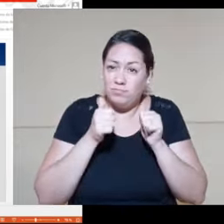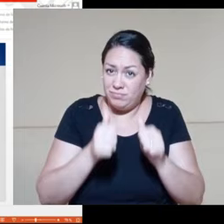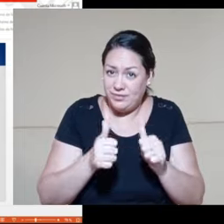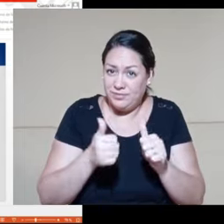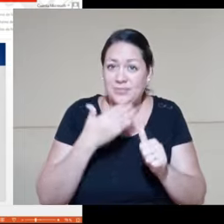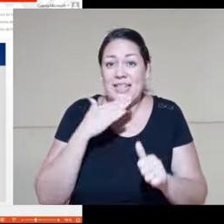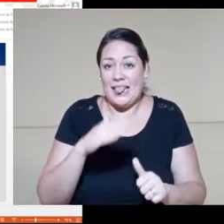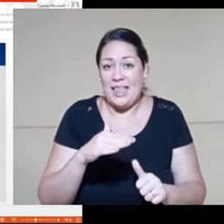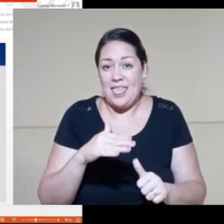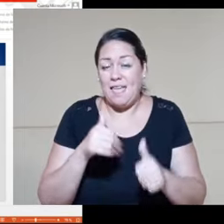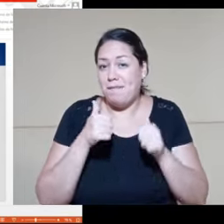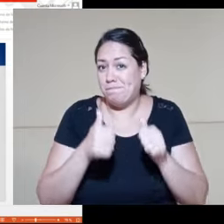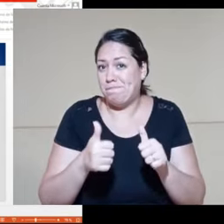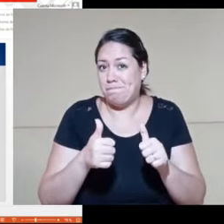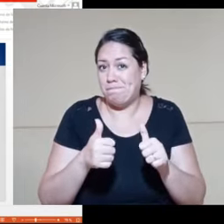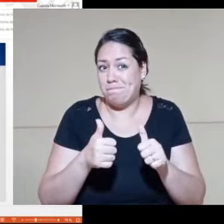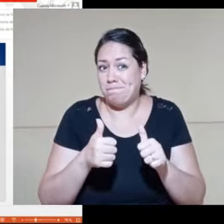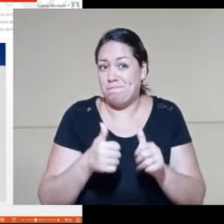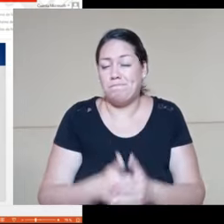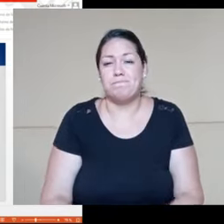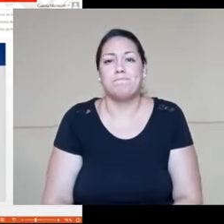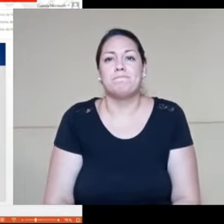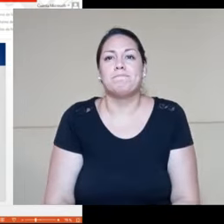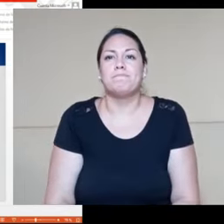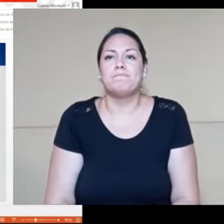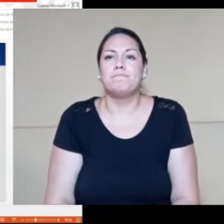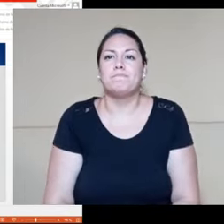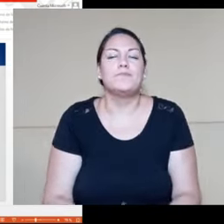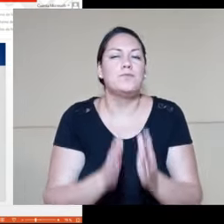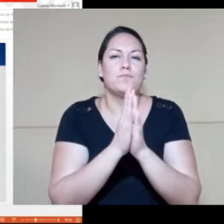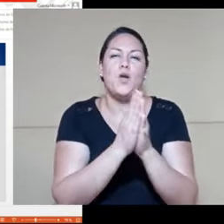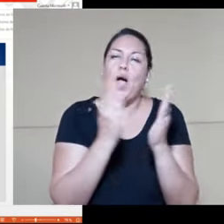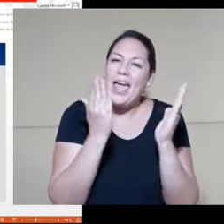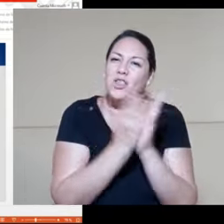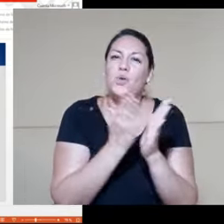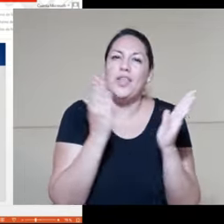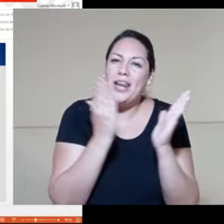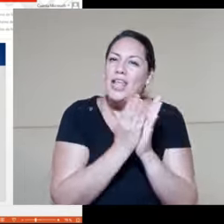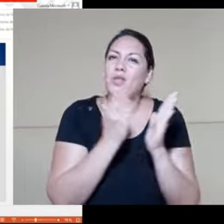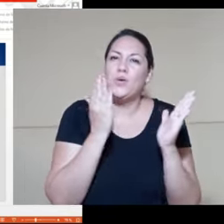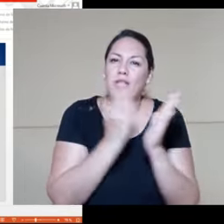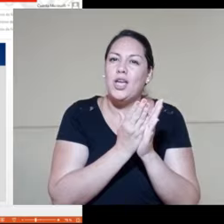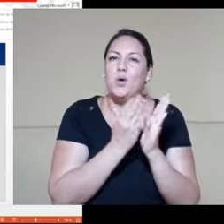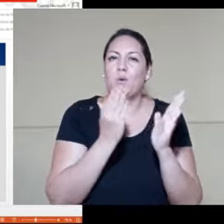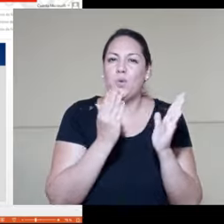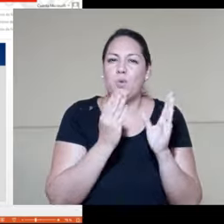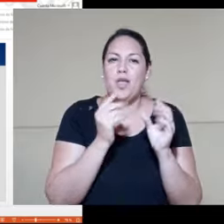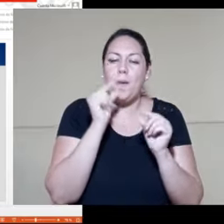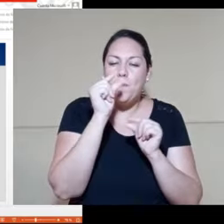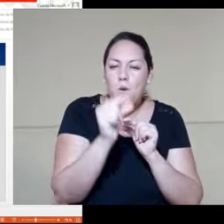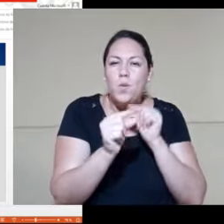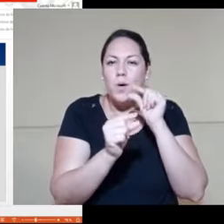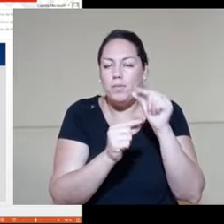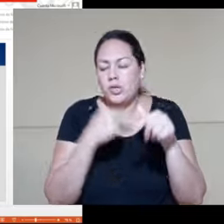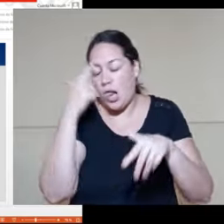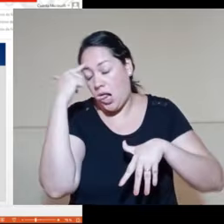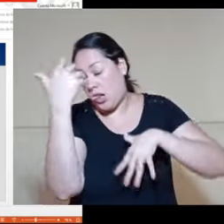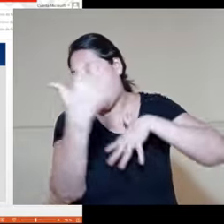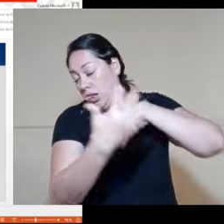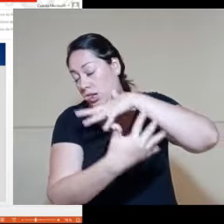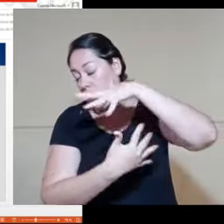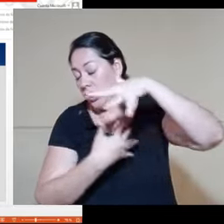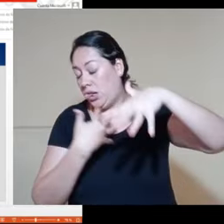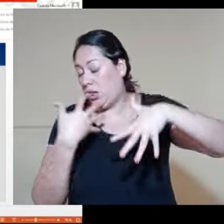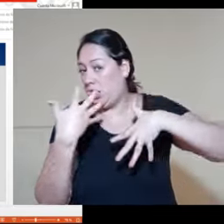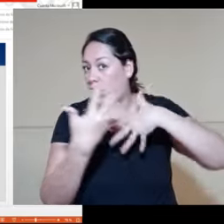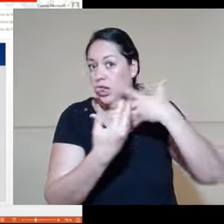véanlo. ¿Ah? ¿Está claro? Sí, Hay que profe. ir estudiando, porque si no se les va a acumular,